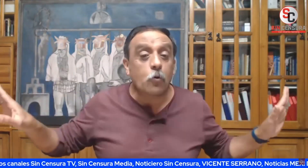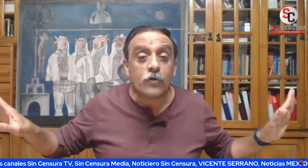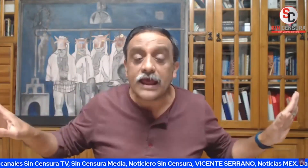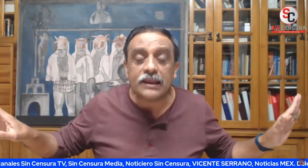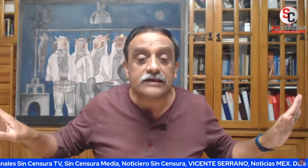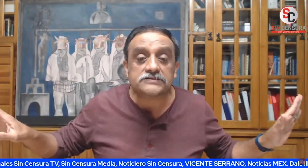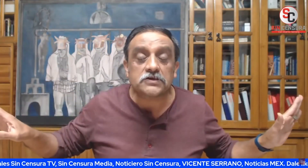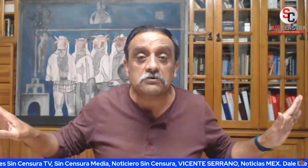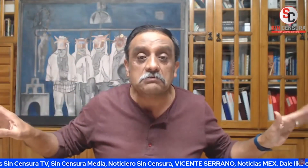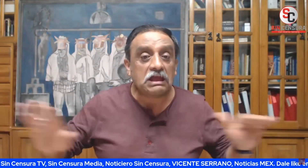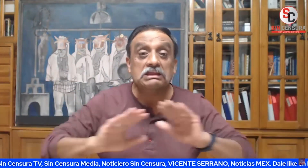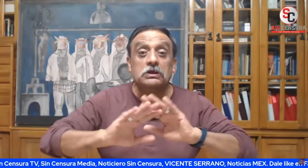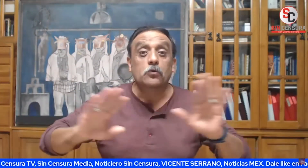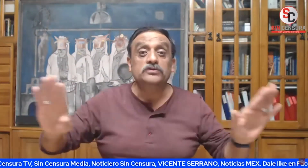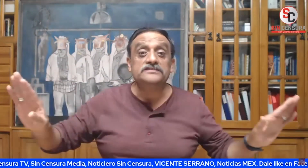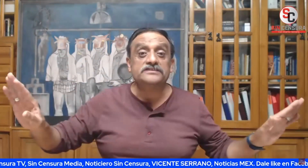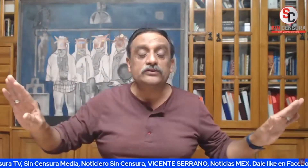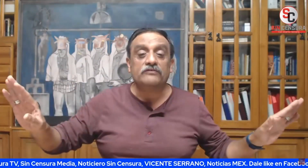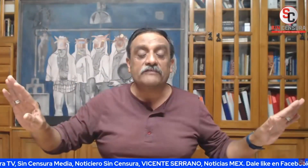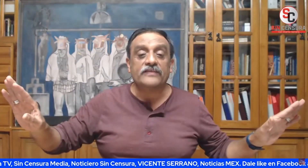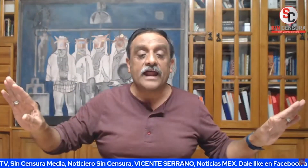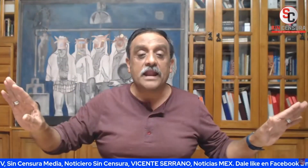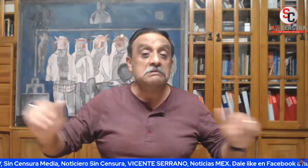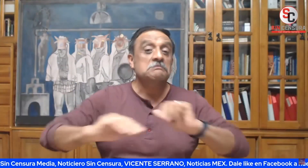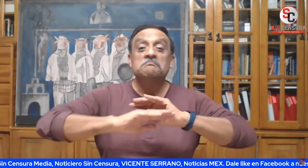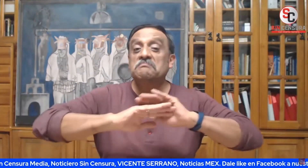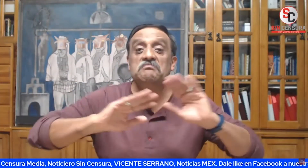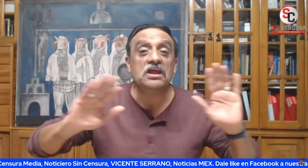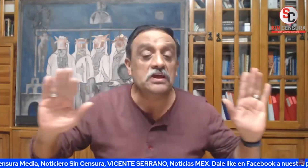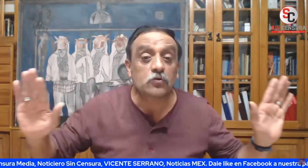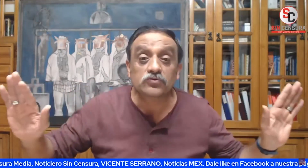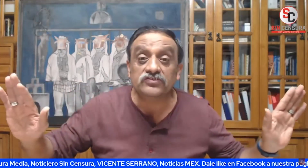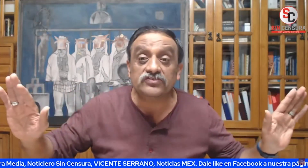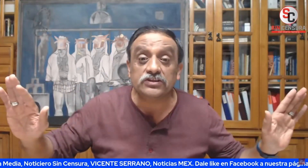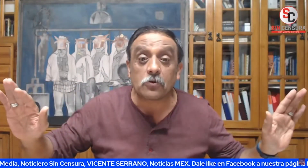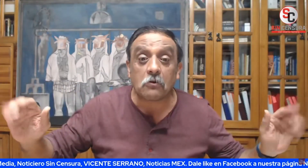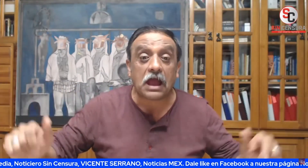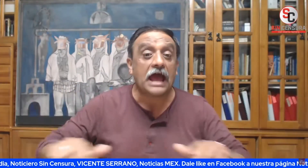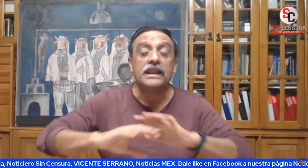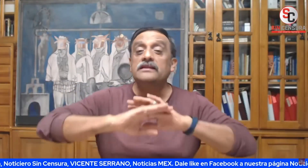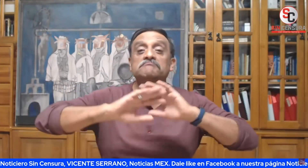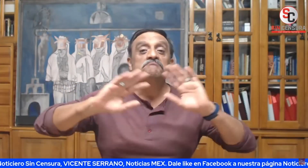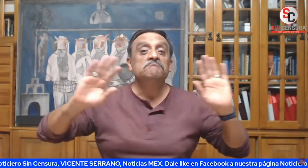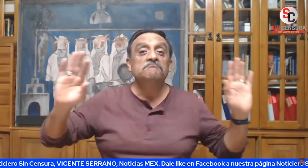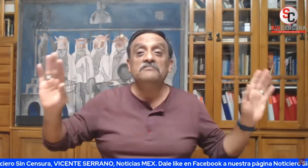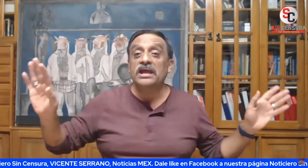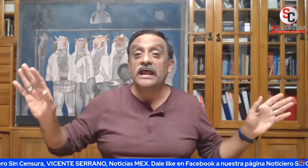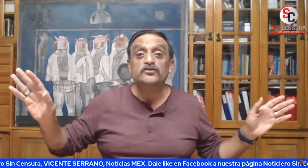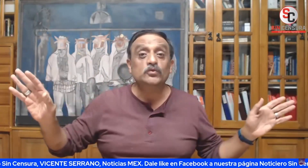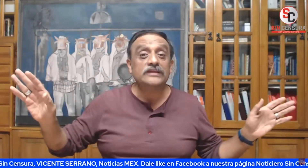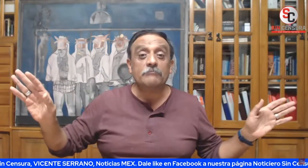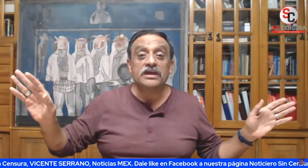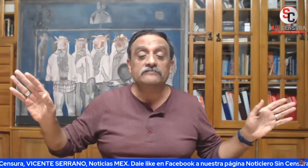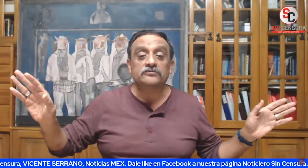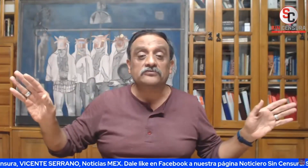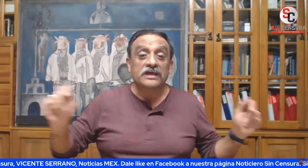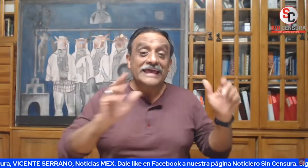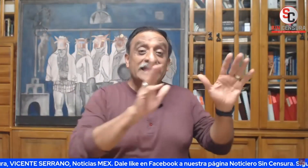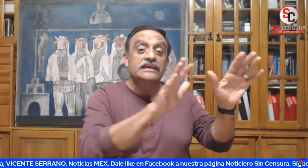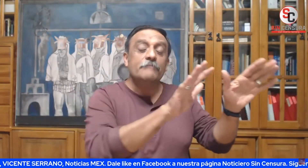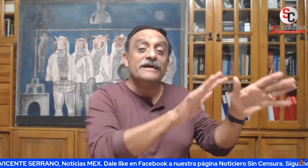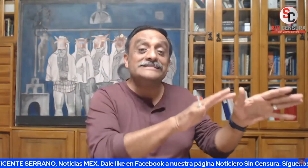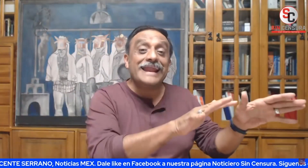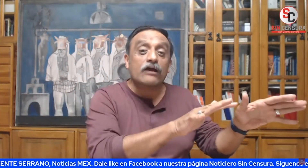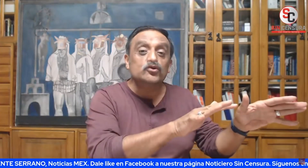organizar ninguna elección, ningún distrito federal, ni en ningún distrito local, ni en